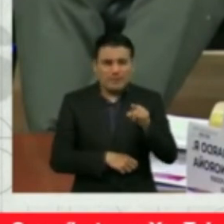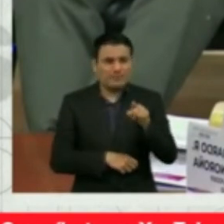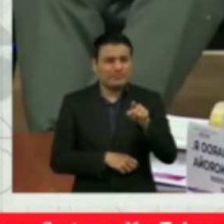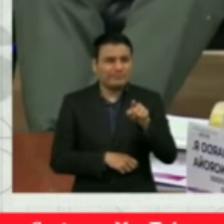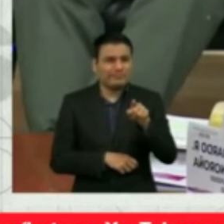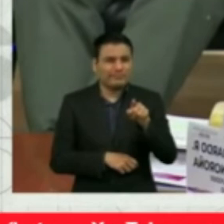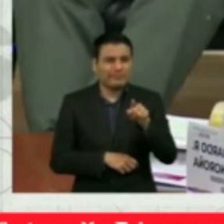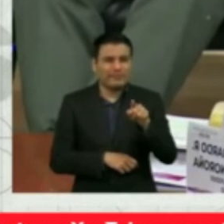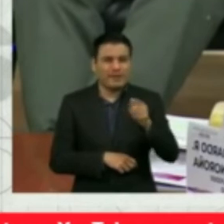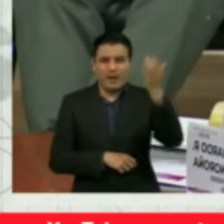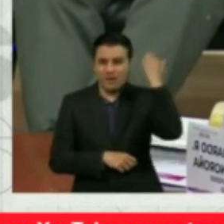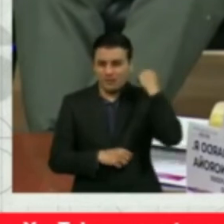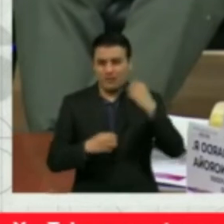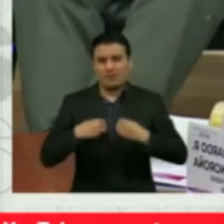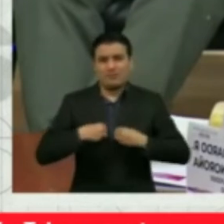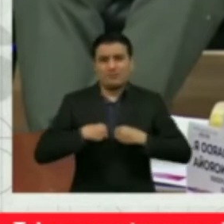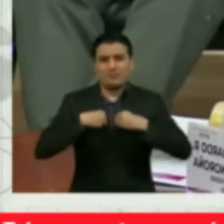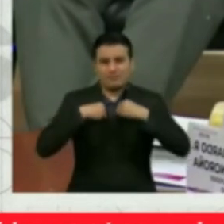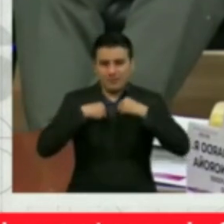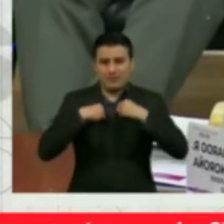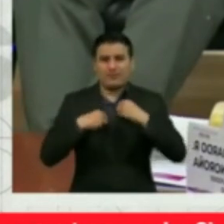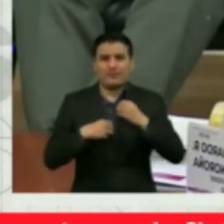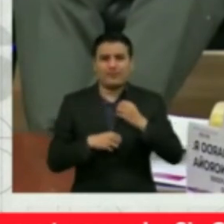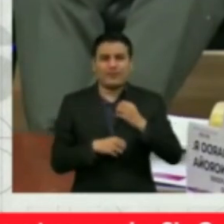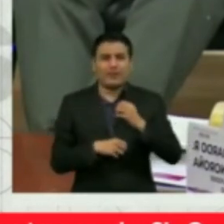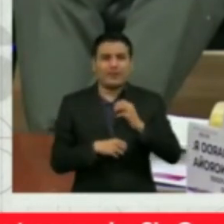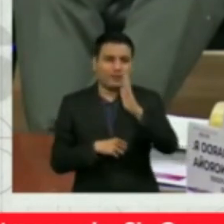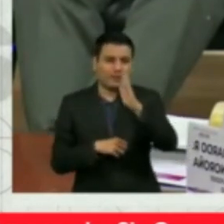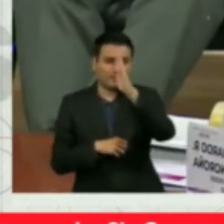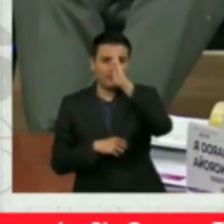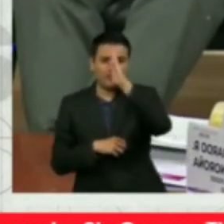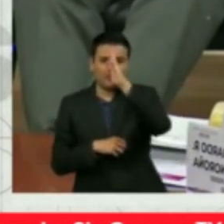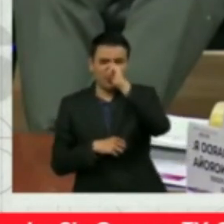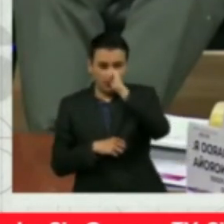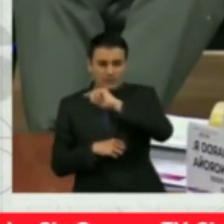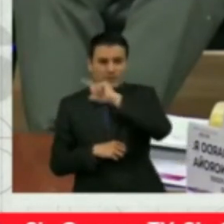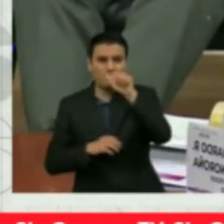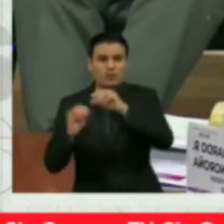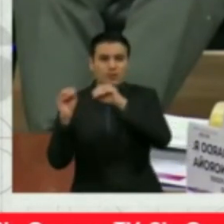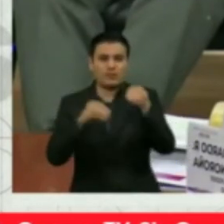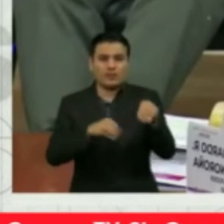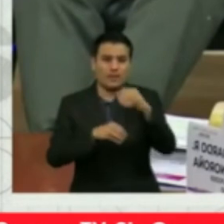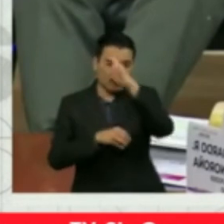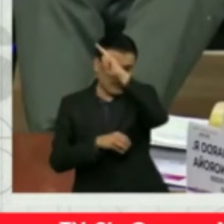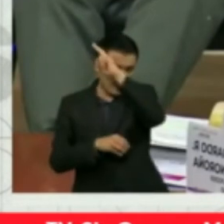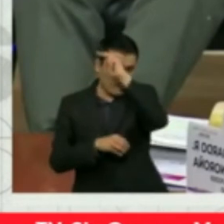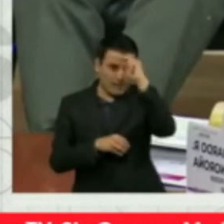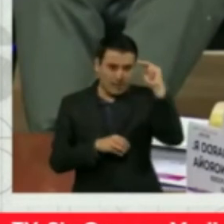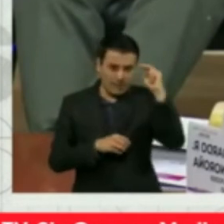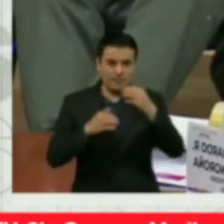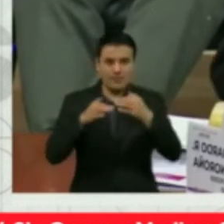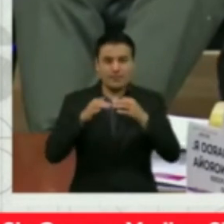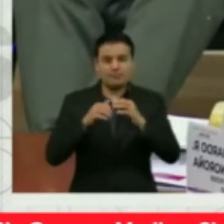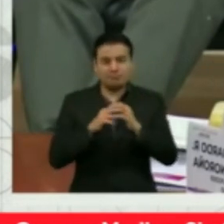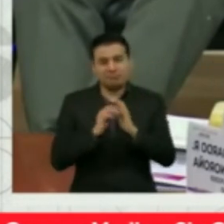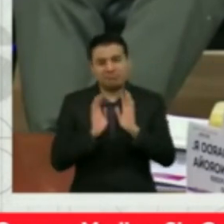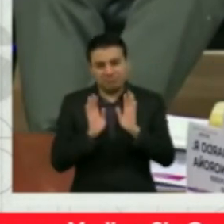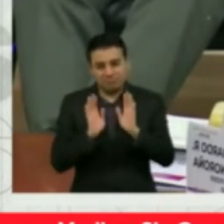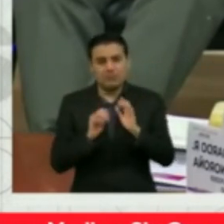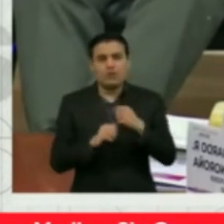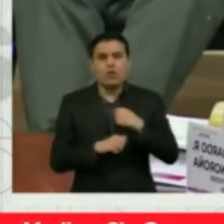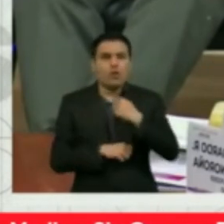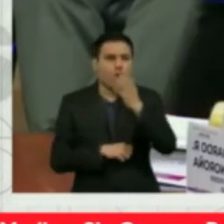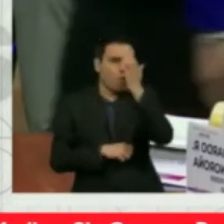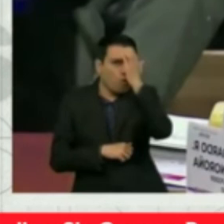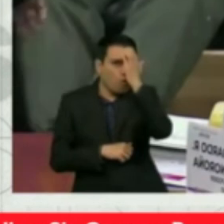de nayarid de Mochis a nayarid ahí se fue a vivir ante la necesidad y yo Yo lo conocí porque